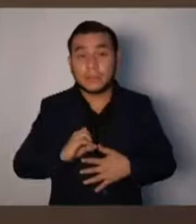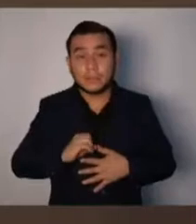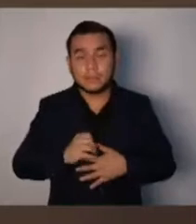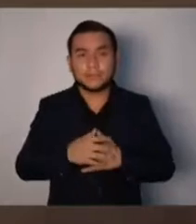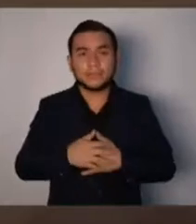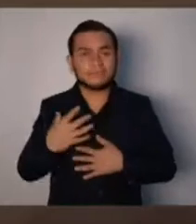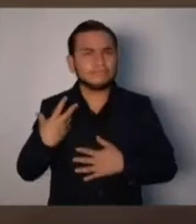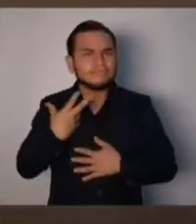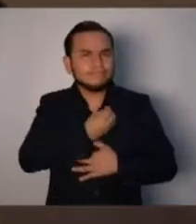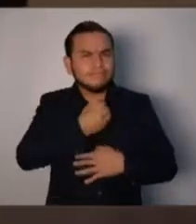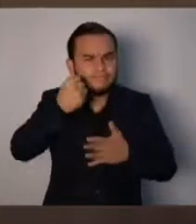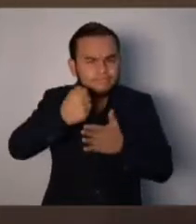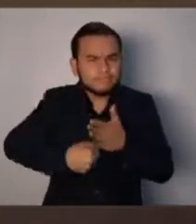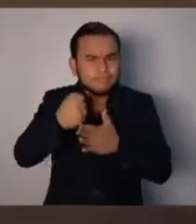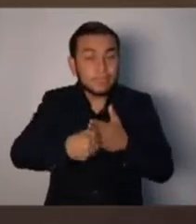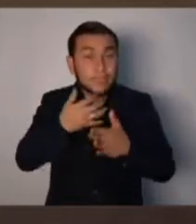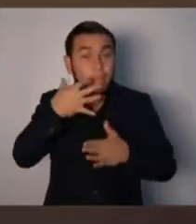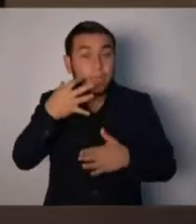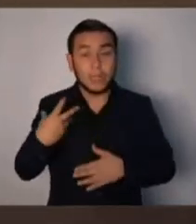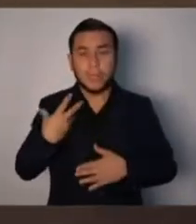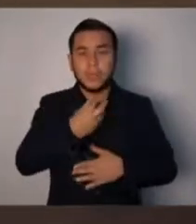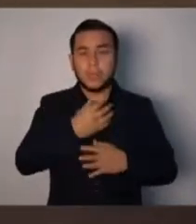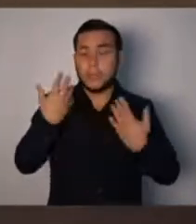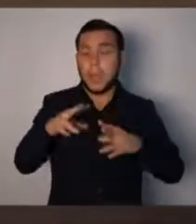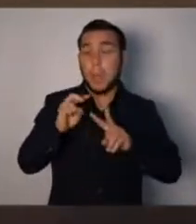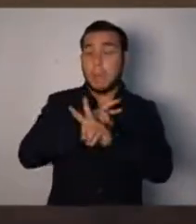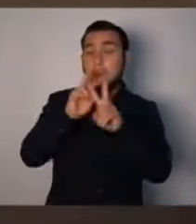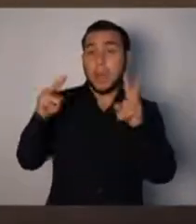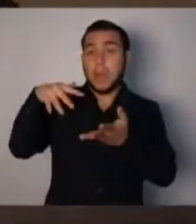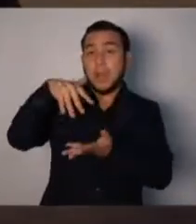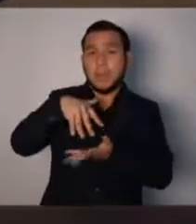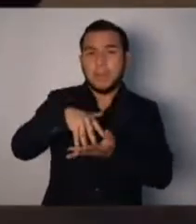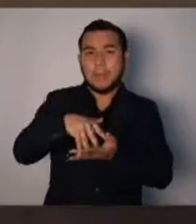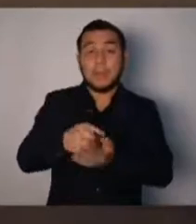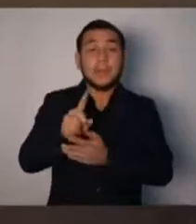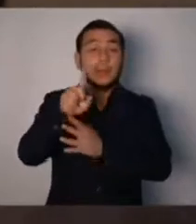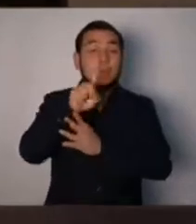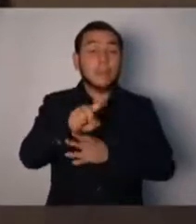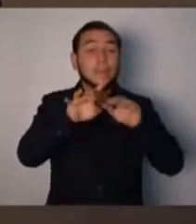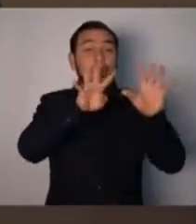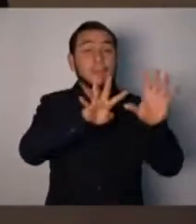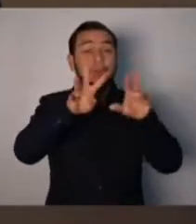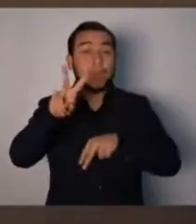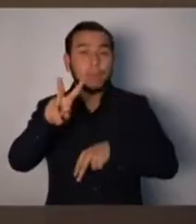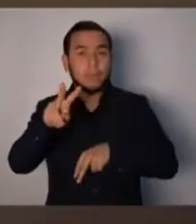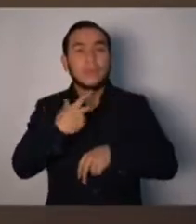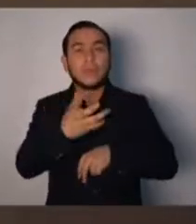no tendríamos la osadía es decir hemos traído la paz pero ellos y 1.092 nos dieron la paz